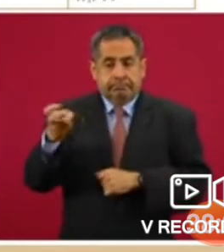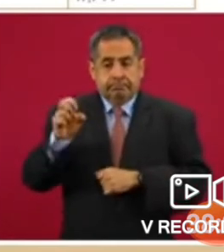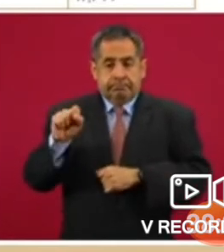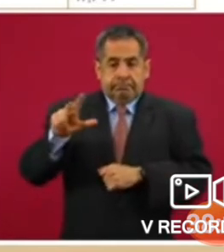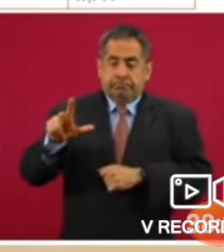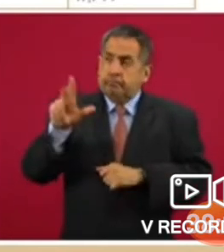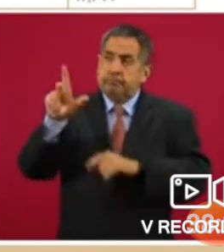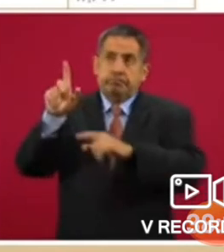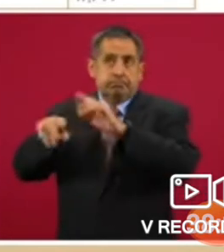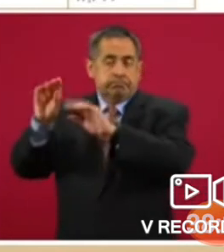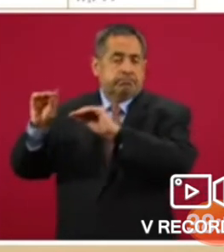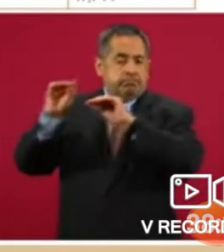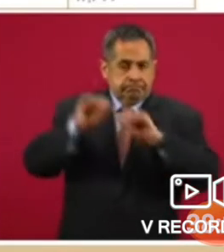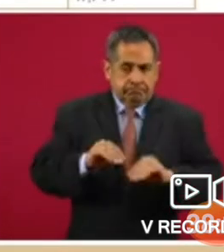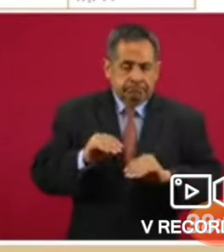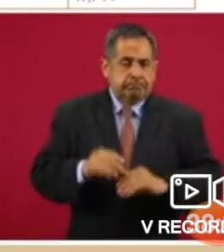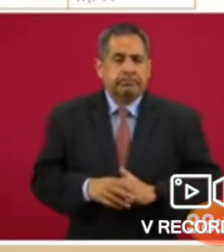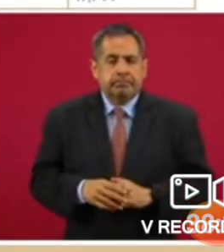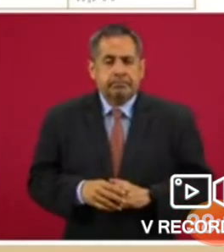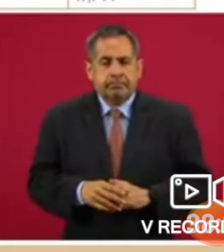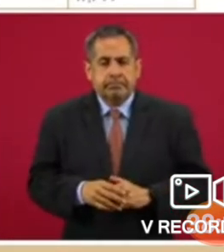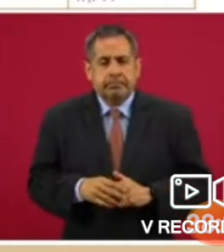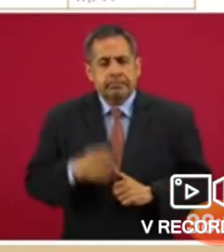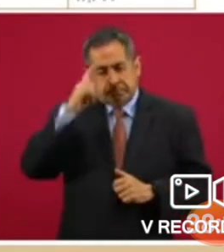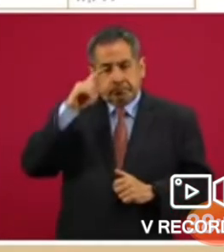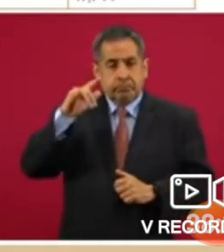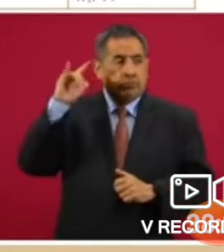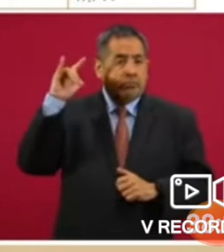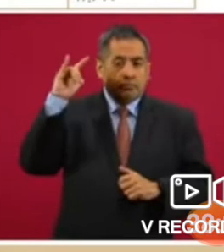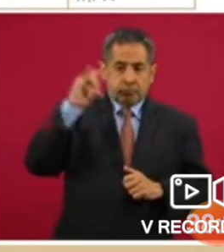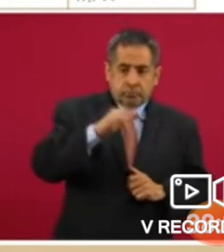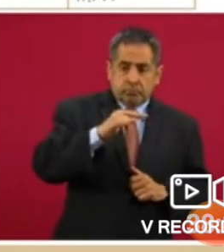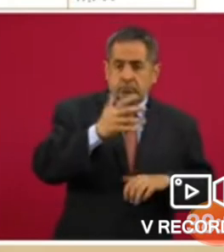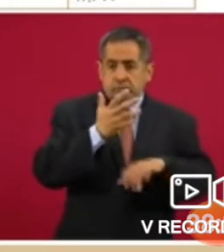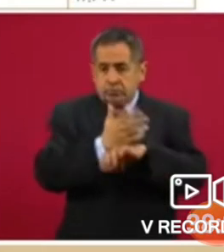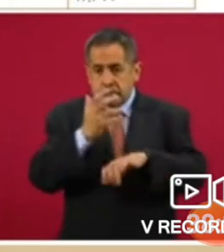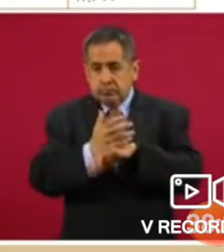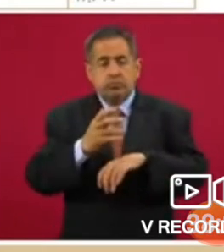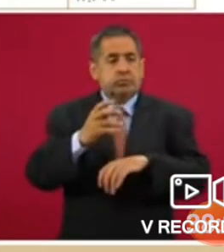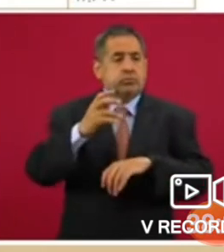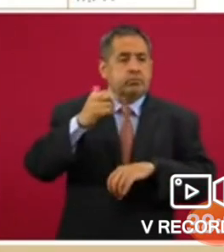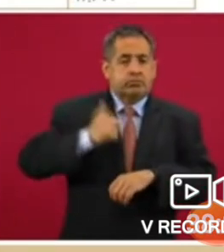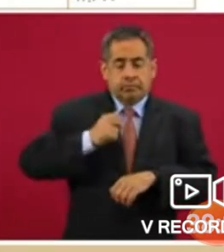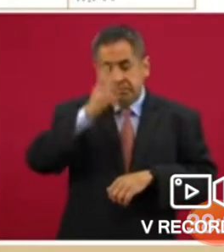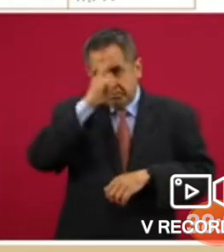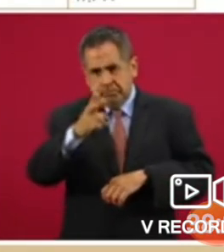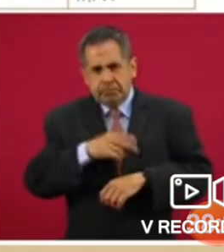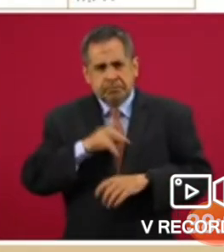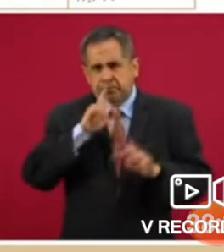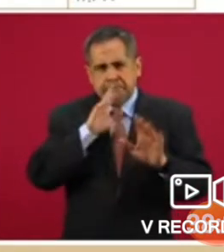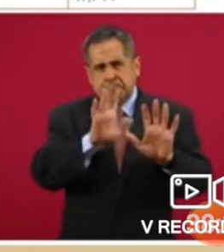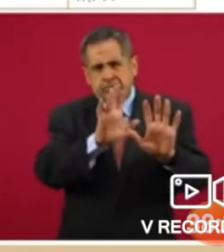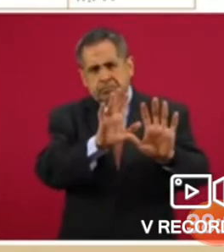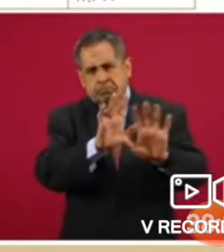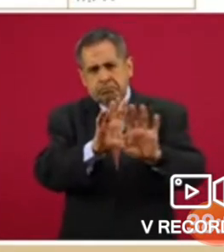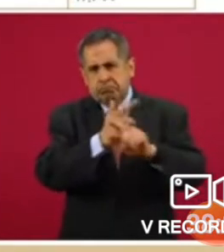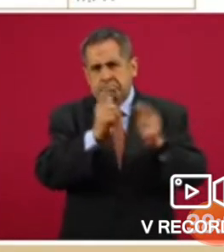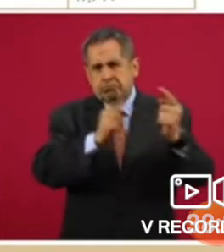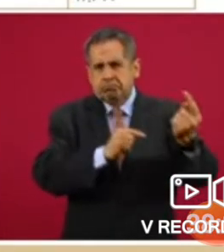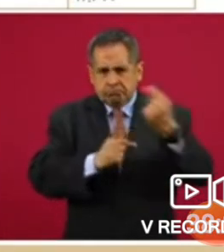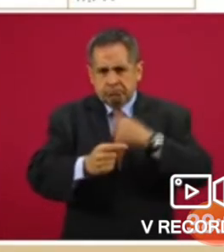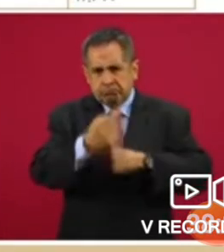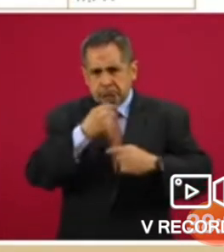1,368. Obviamente, como no hubo restricción de vuelos entre México, Estados Unidos y Canadá, no aparecen esos países, pero si